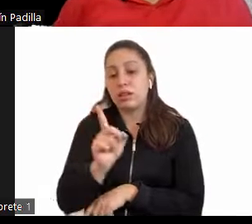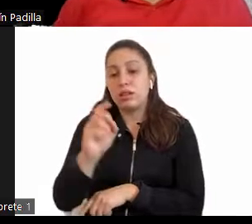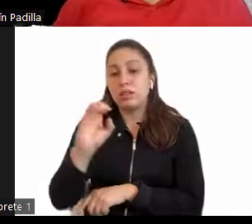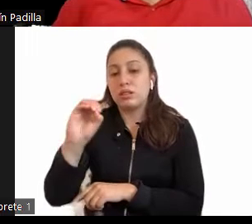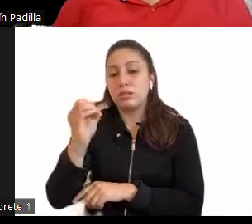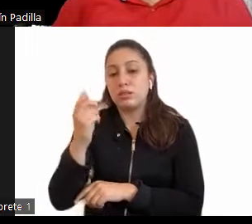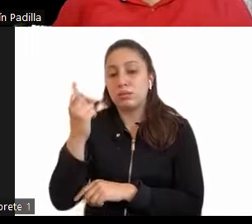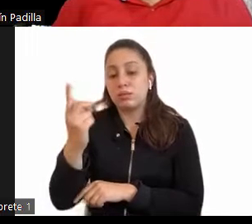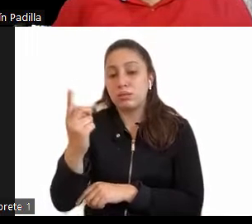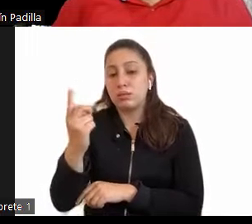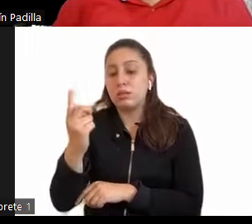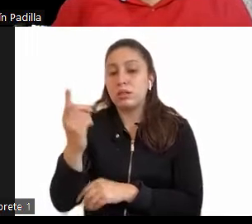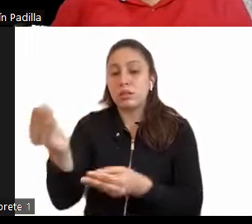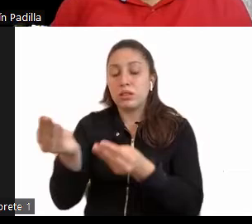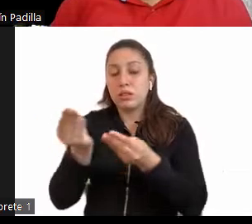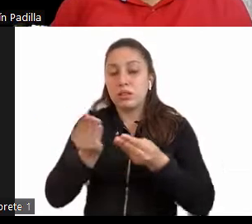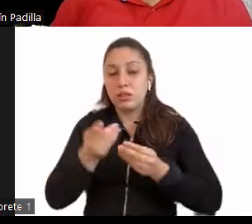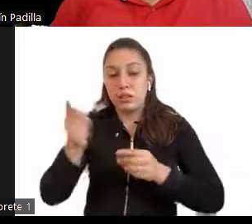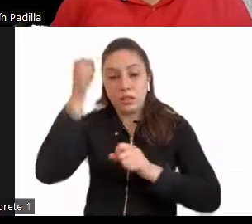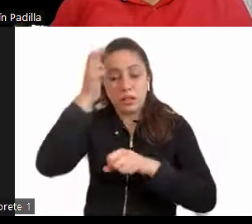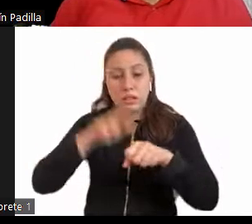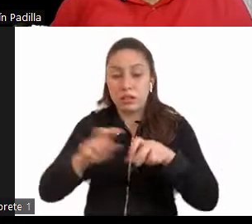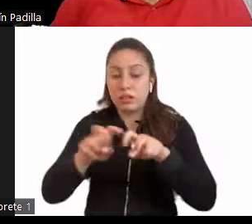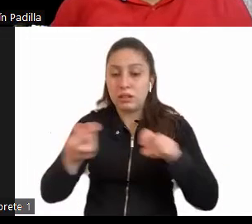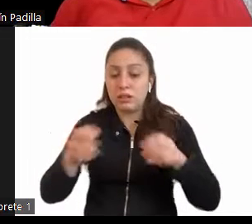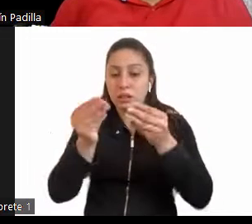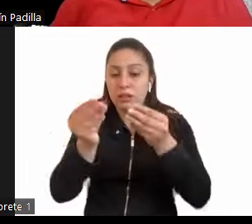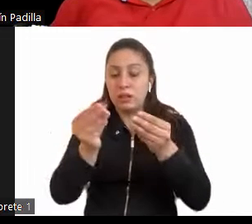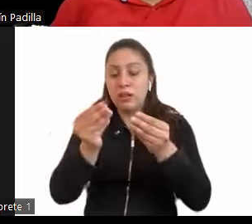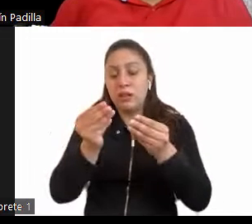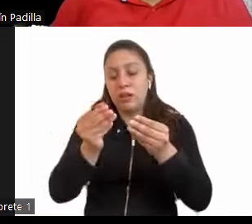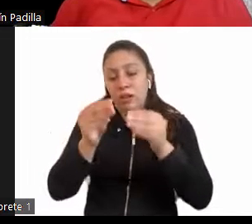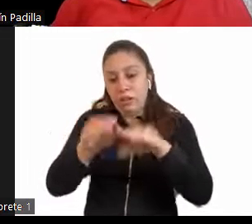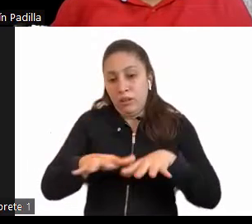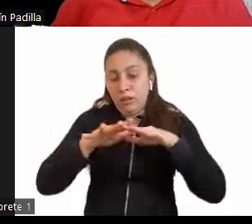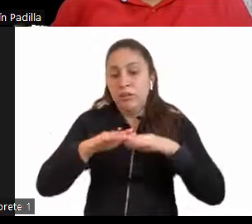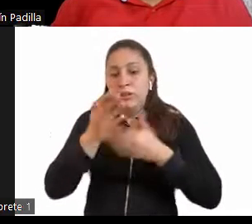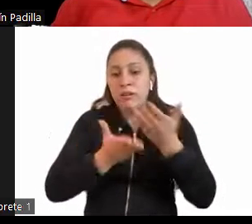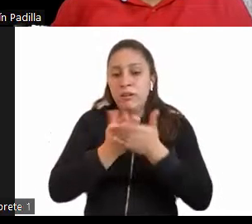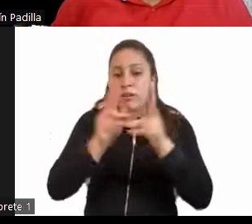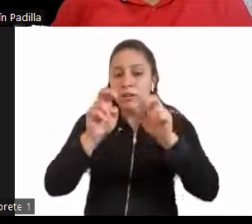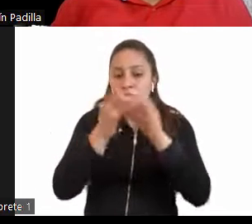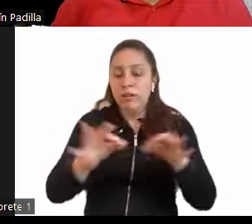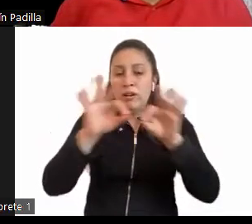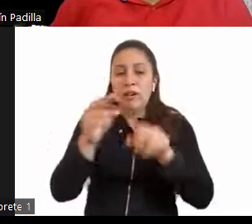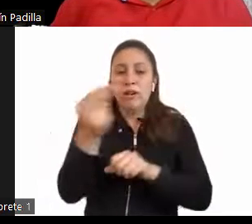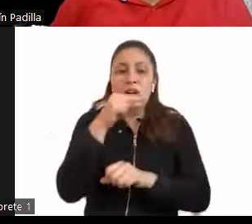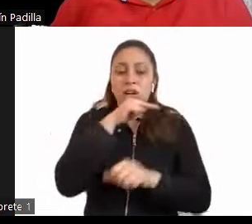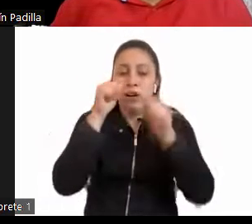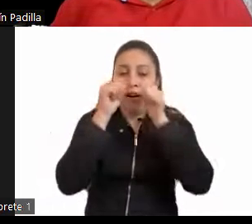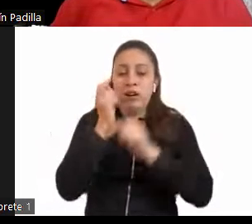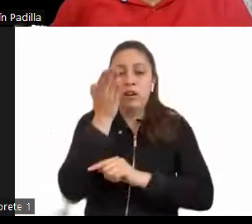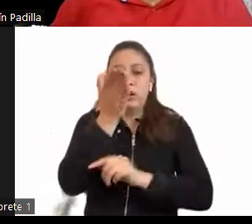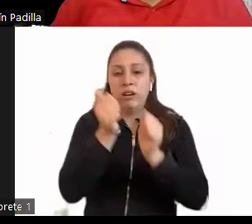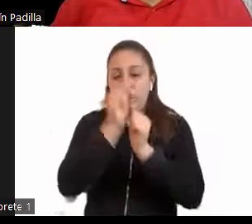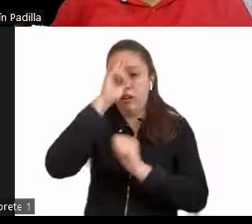MDSPOPA/CSP/01, se recibió por parte de la Mesa Directiva de este Congreso de la Ciudad de México proposición con punto de acuerdo por el que se solicita al titular del Sistema de